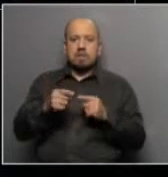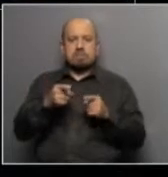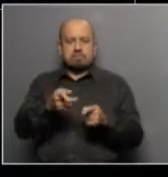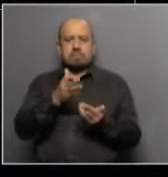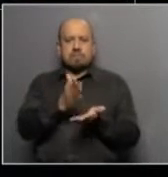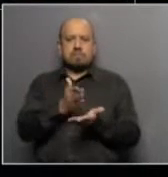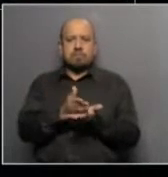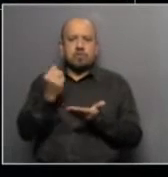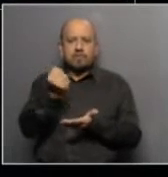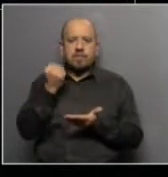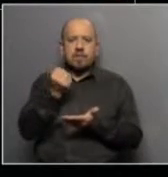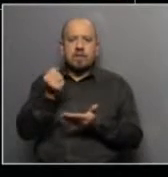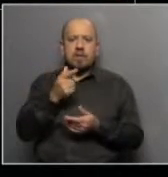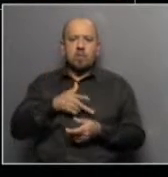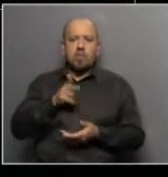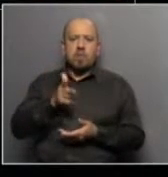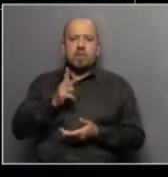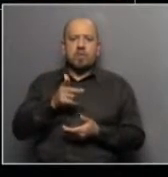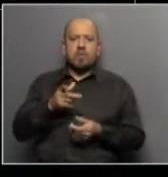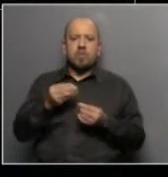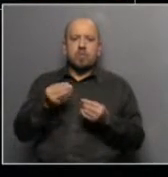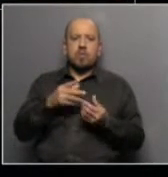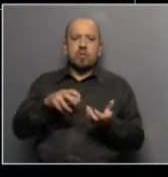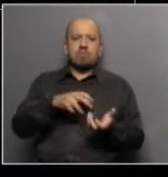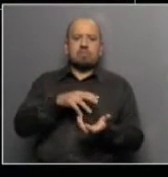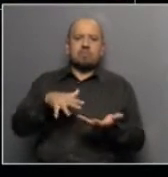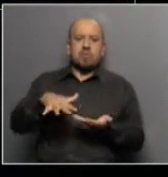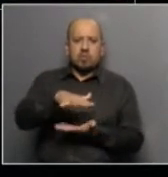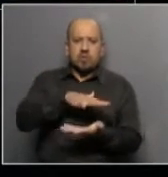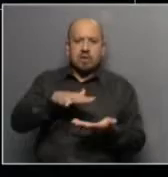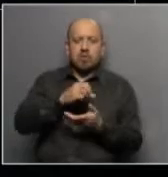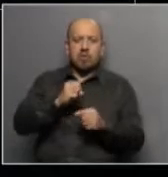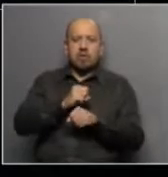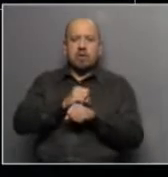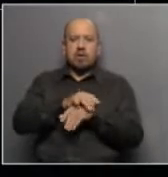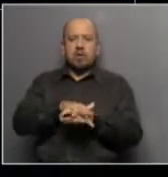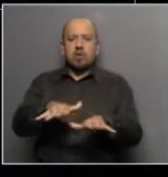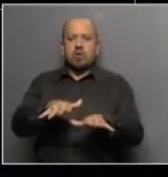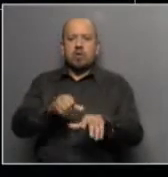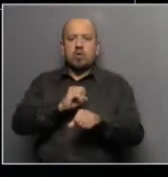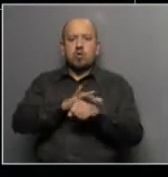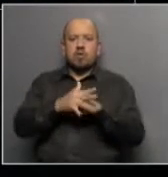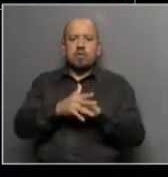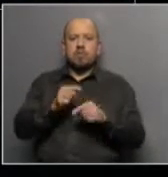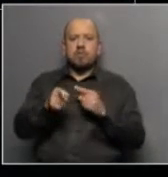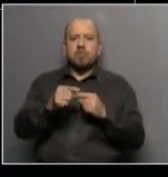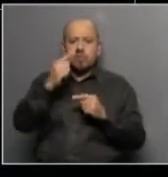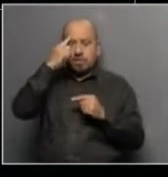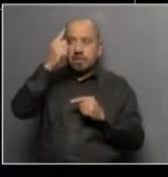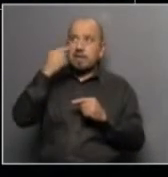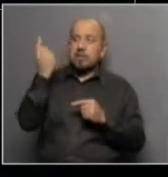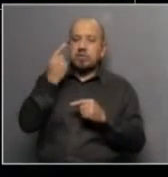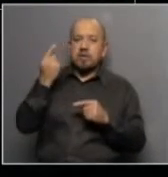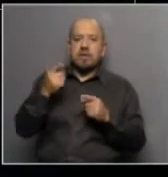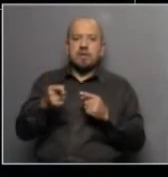derechos fundamentales en un contexto, como bien apuntaban, de pandemia, donde justamente los organismos